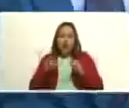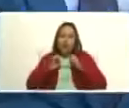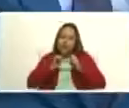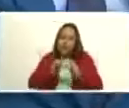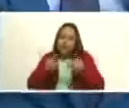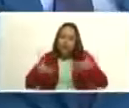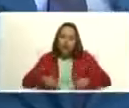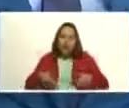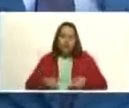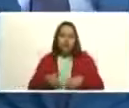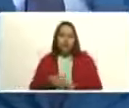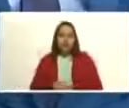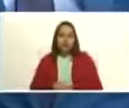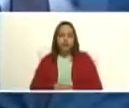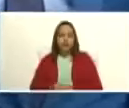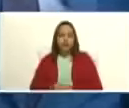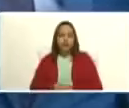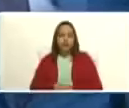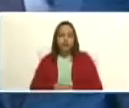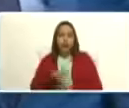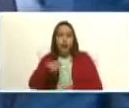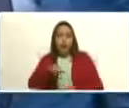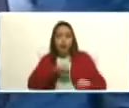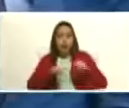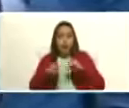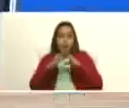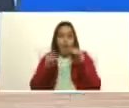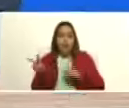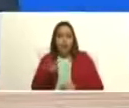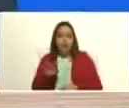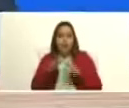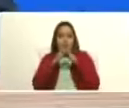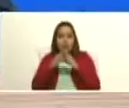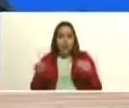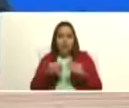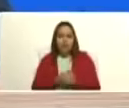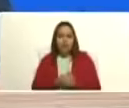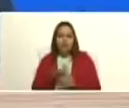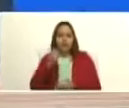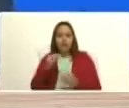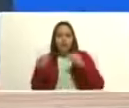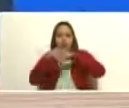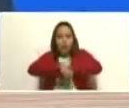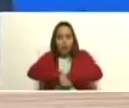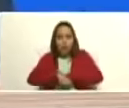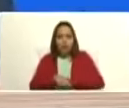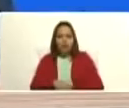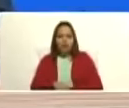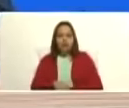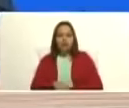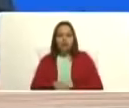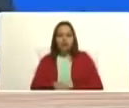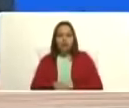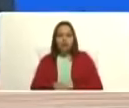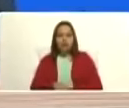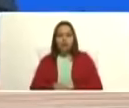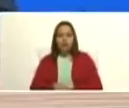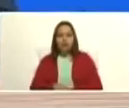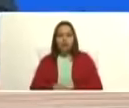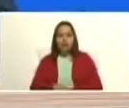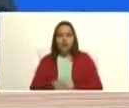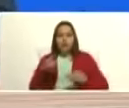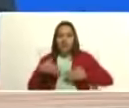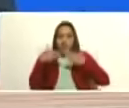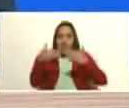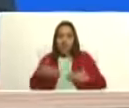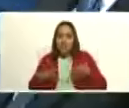sacrificio. Que hoy mueve a toda Venezuela, Venezuela toda, el consenso de avanzar